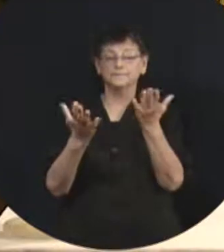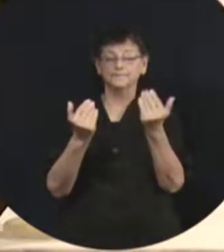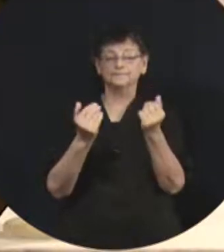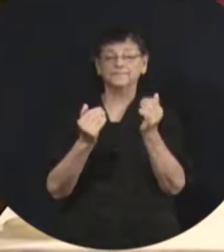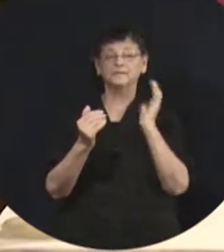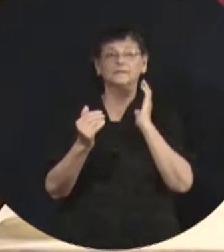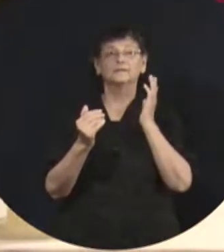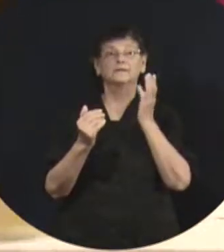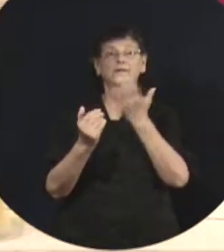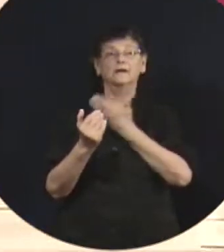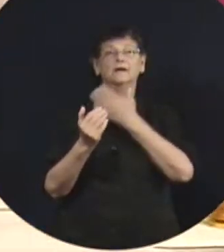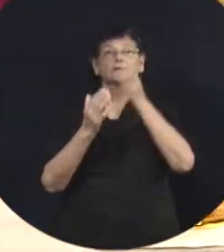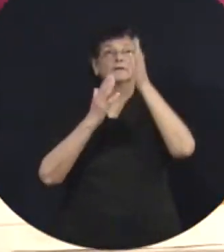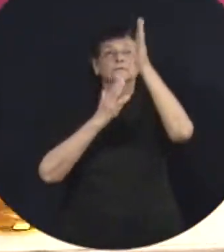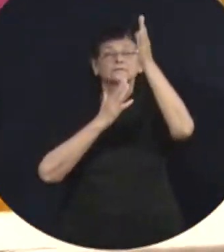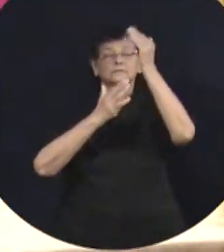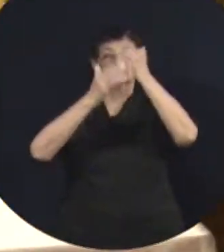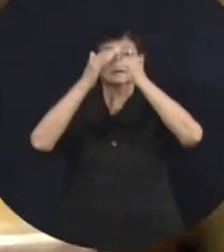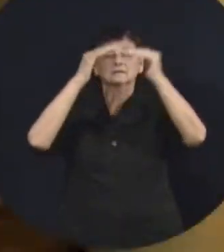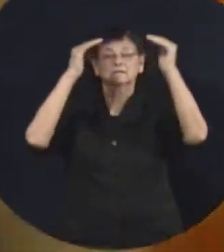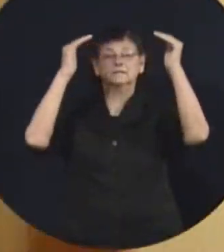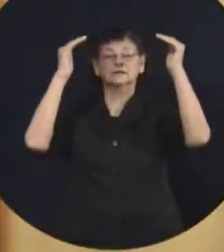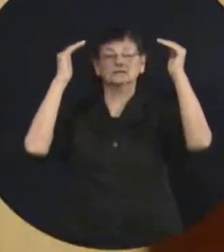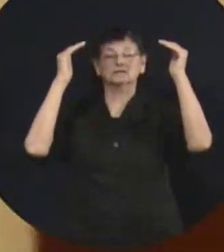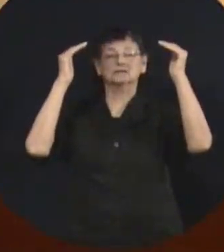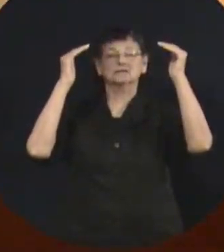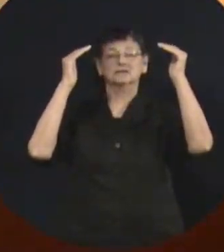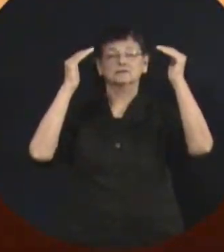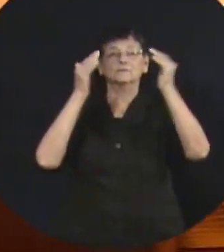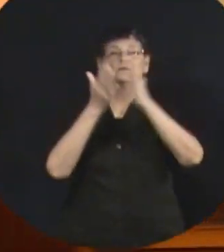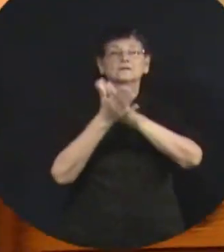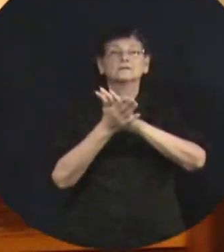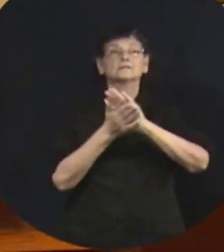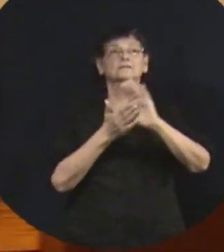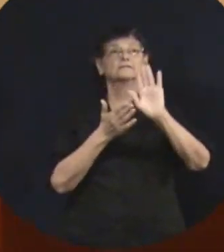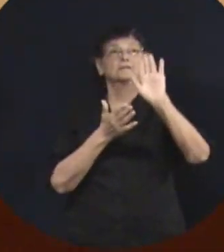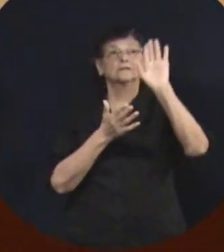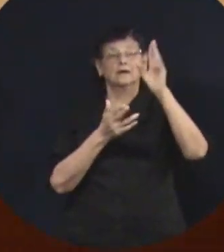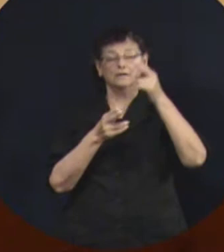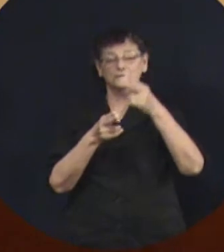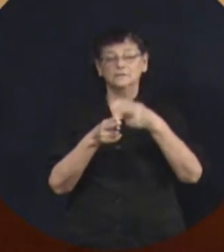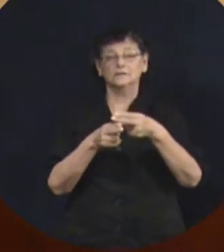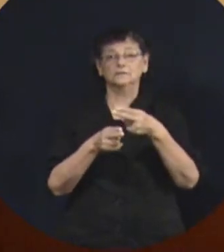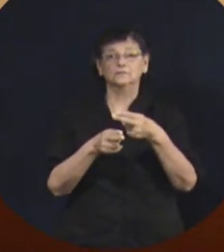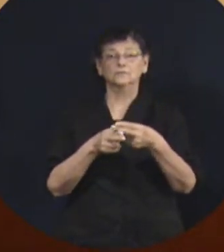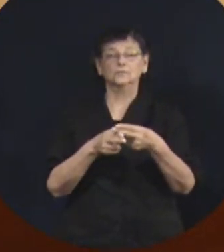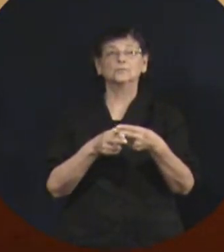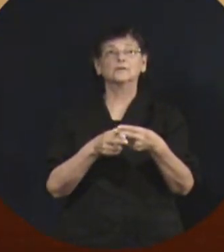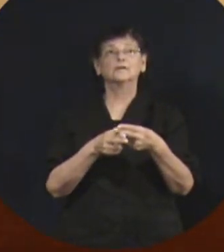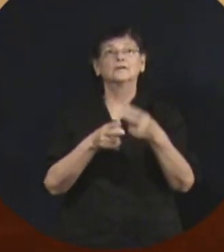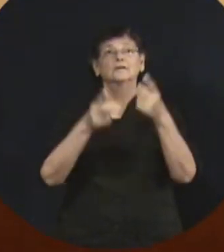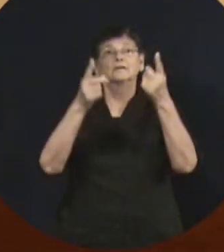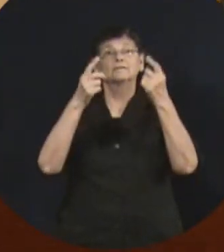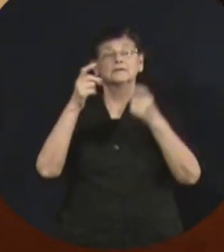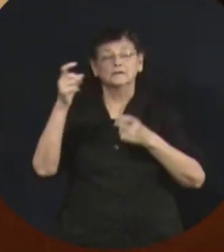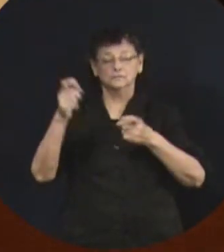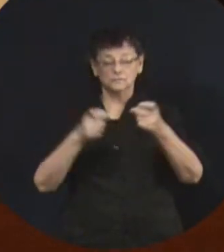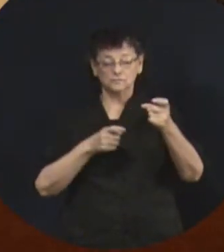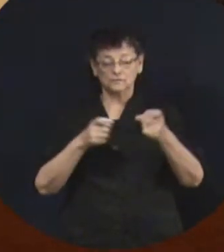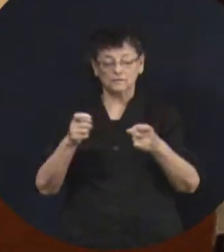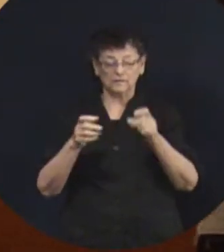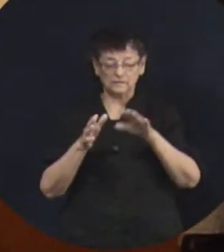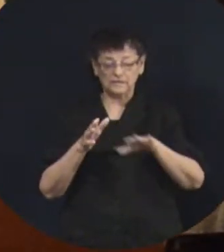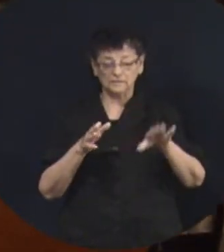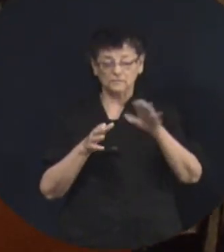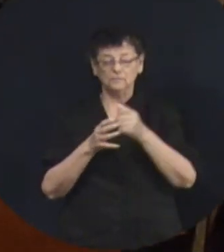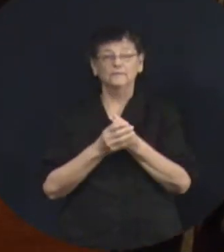decir: Padre nuestro que estás en el cielo, santificado sea tu nombre. Venga a